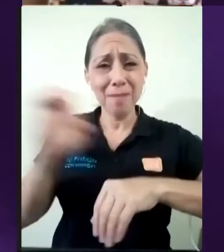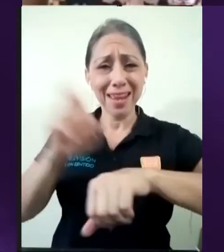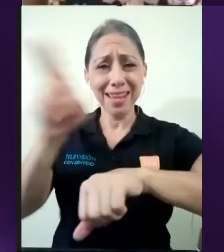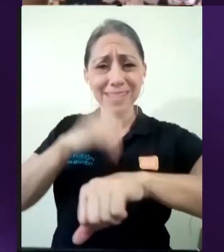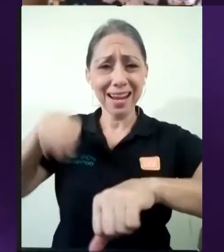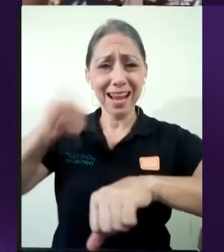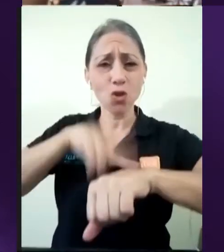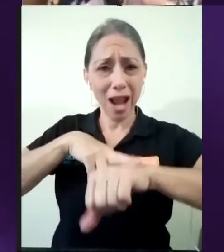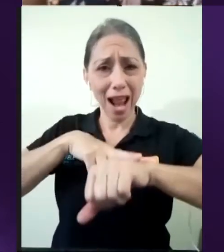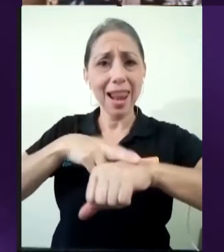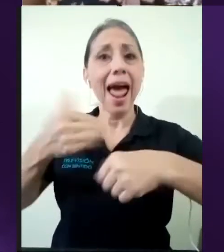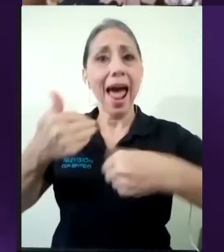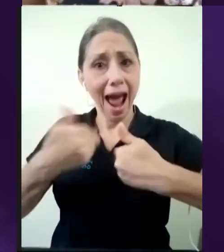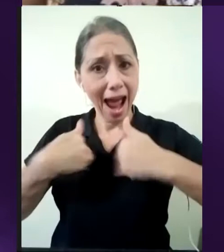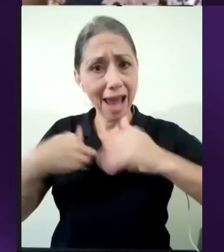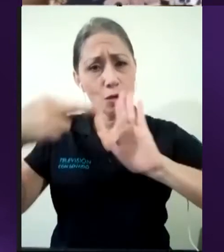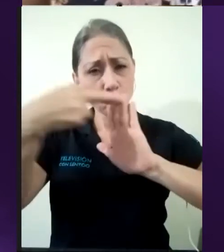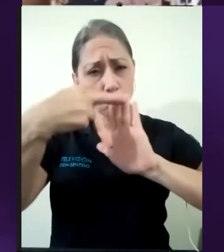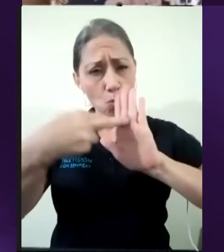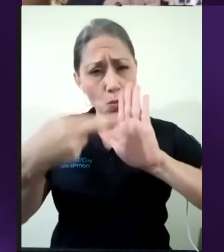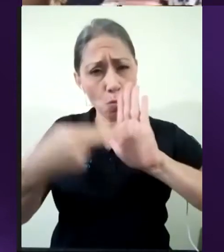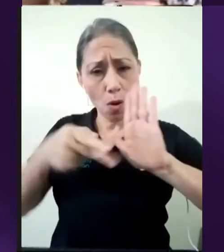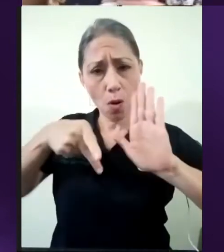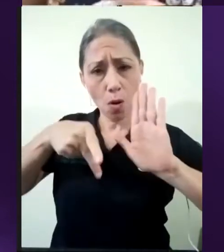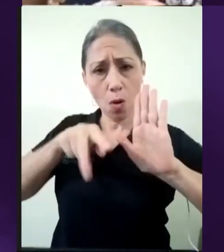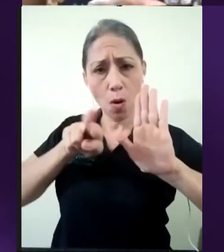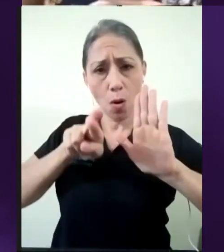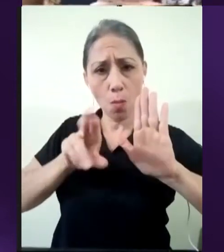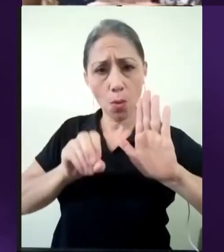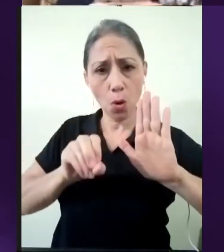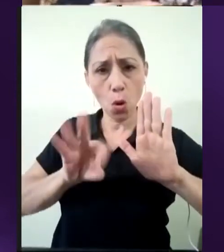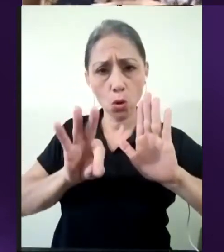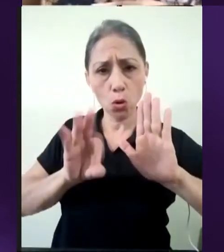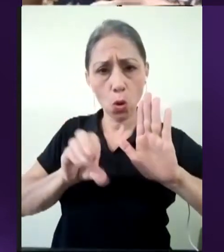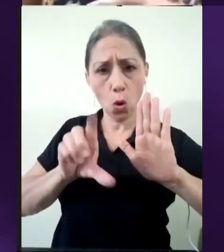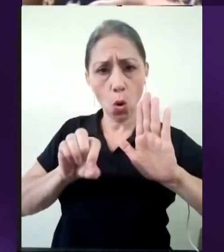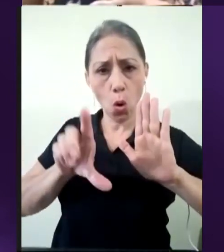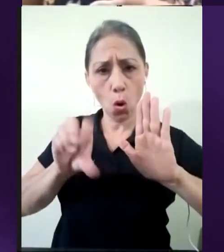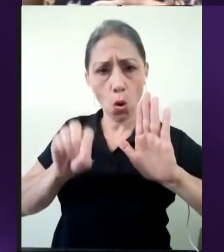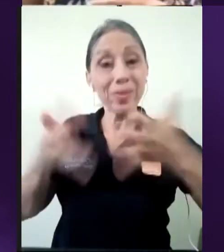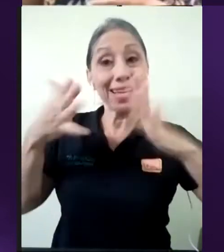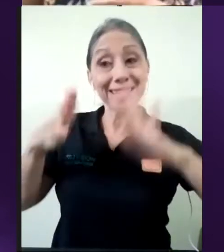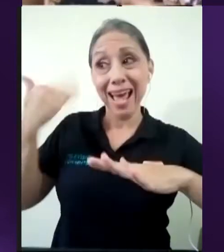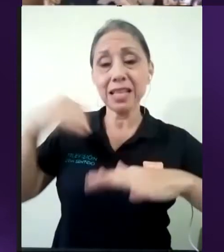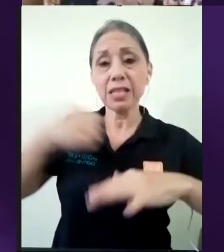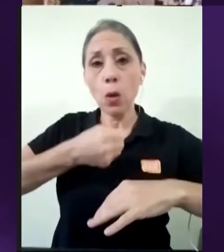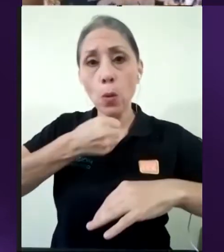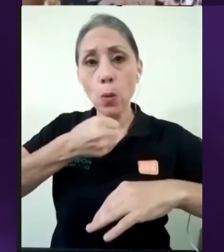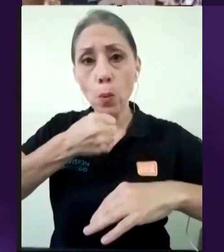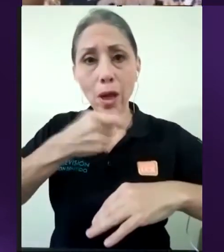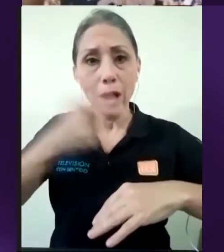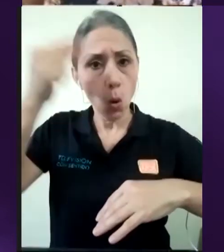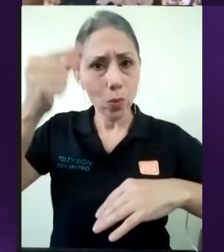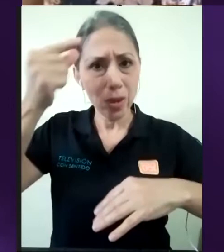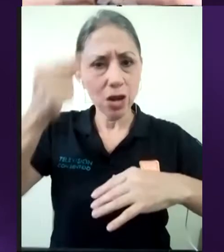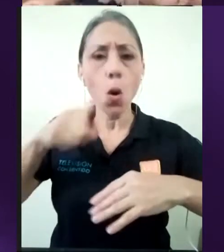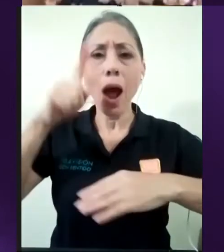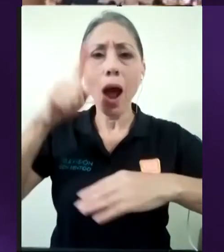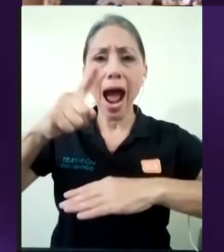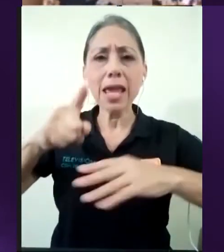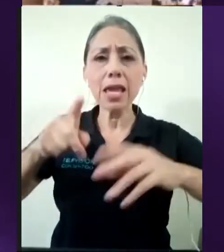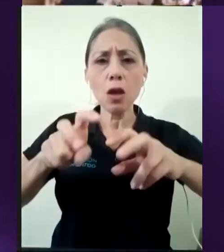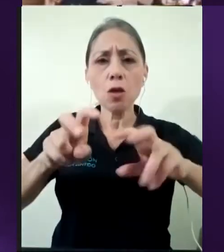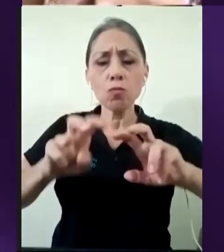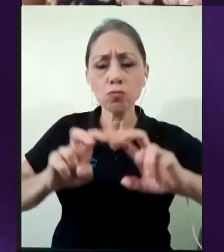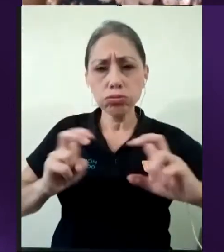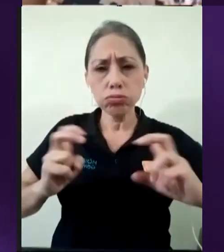protocolo? Hemos estado escuchando en las conferencias de prensa del gobierno central que existe una mesa técnica especializada en todo el área social,